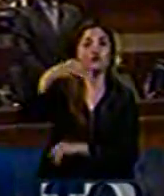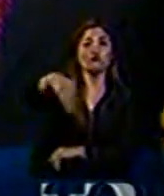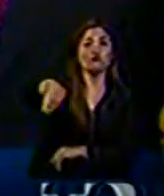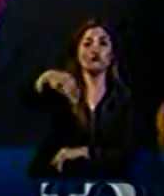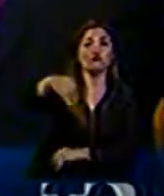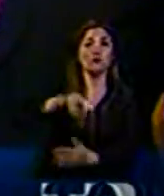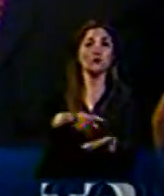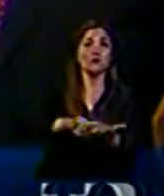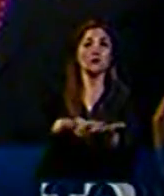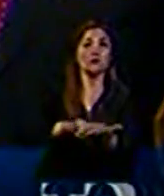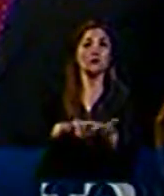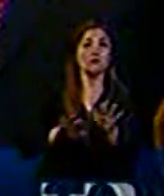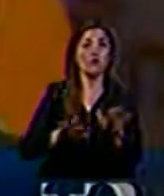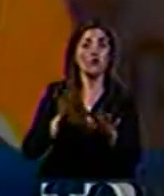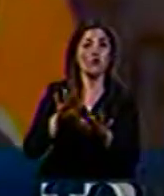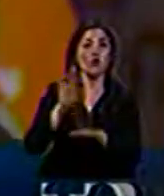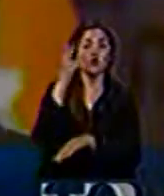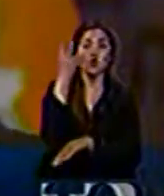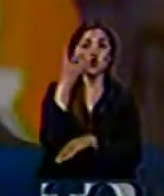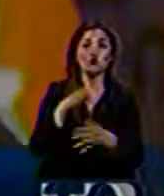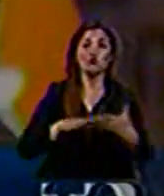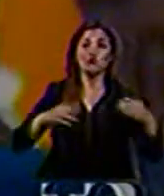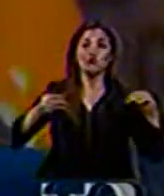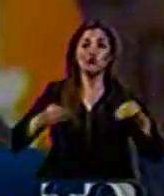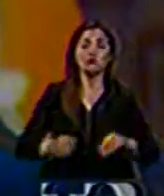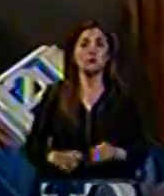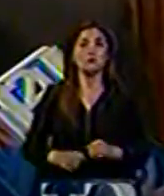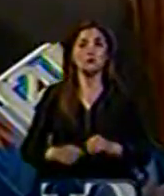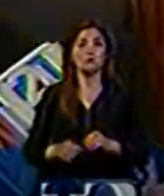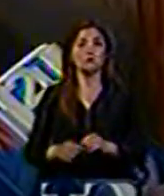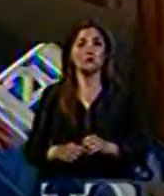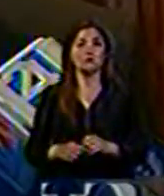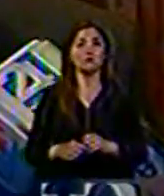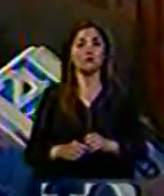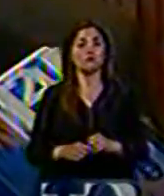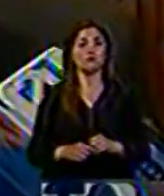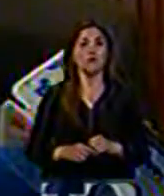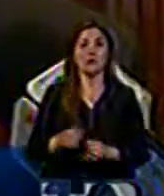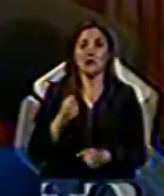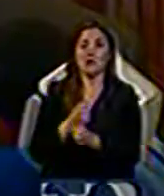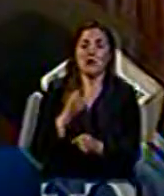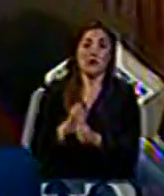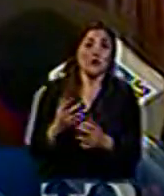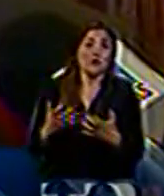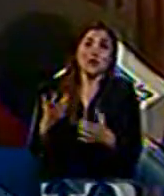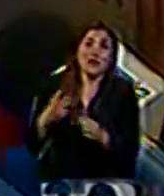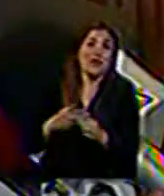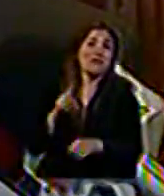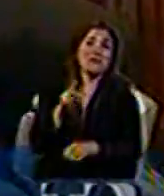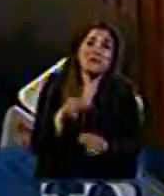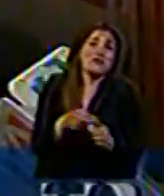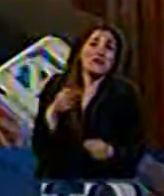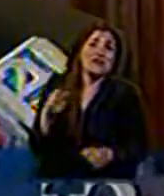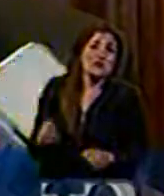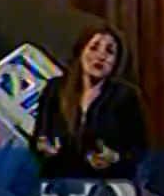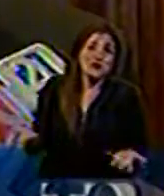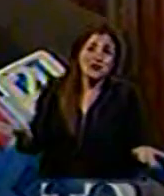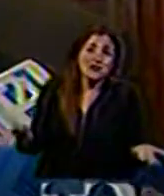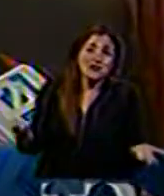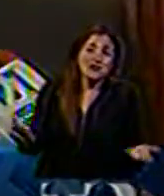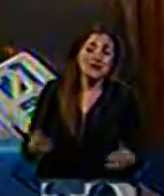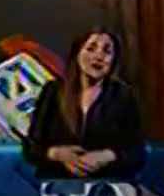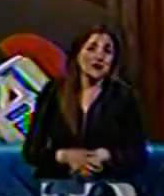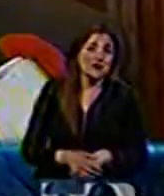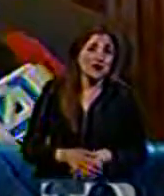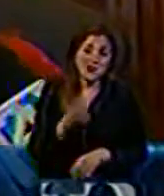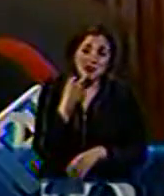miércoles. Creen que existen dos salidas para la reestructuración. Los que no quieren trabajar tienen que dar un paso al costado, tienen que renunciar, pues.